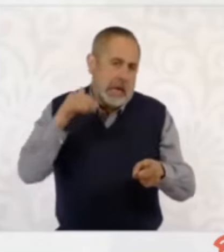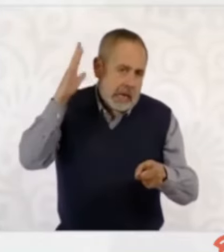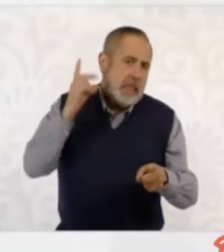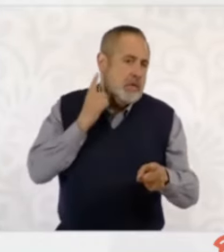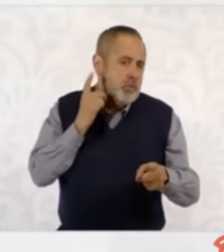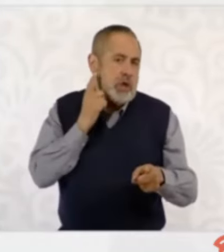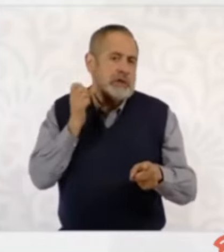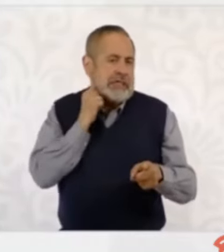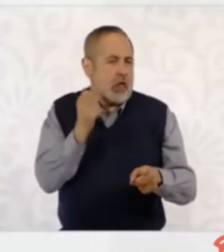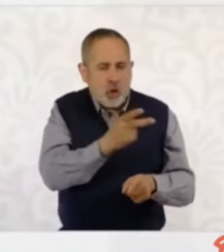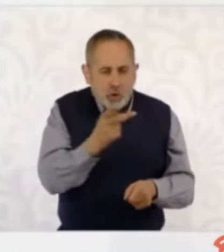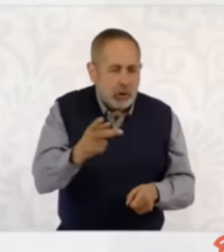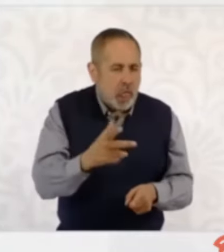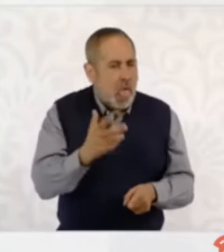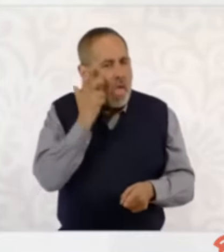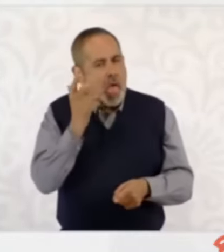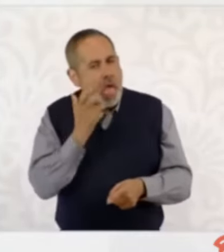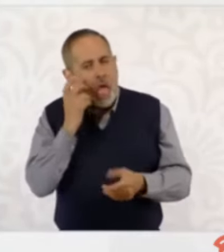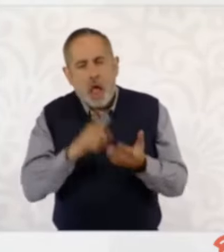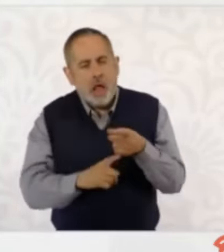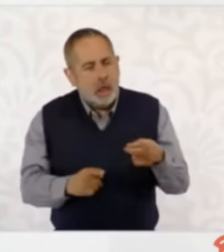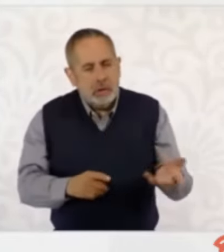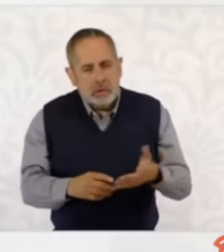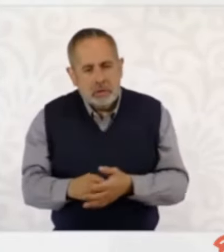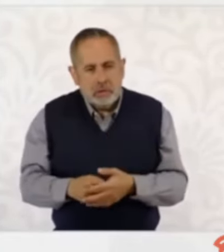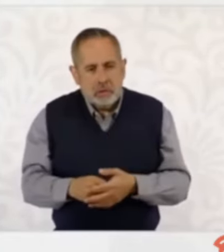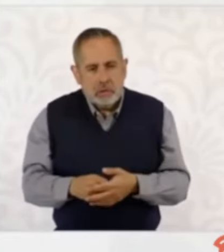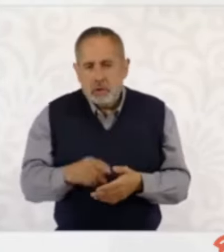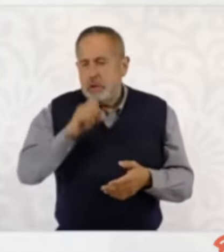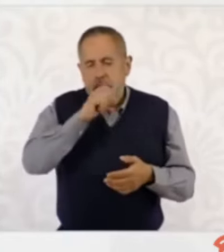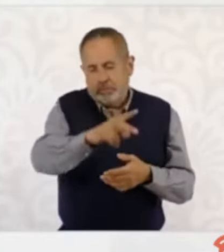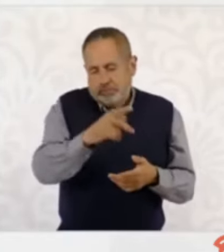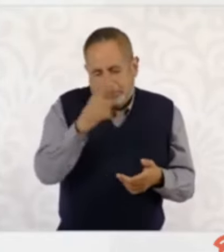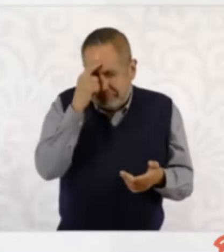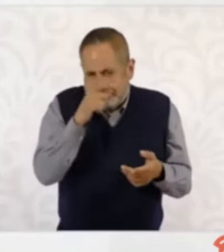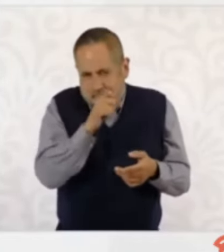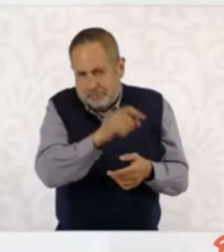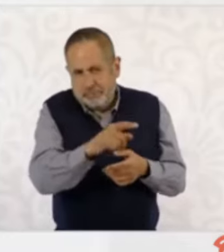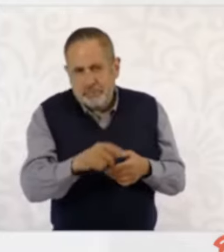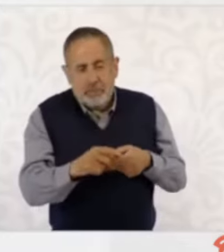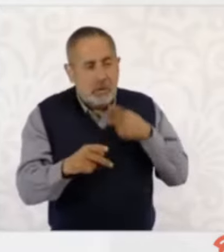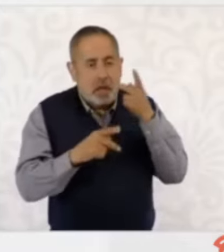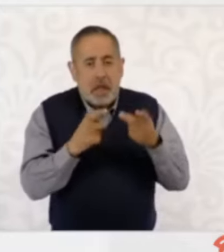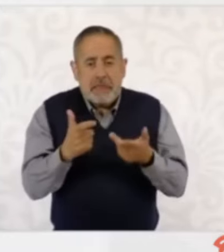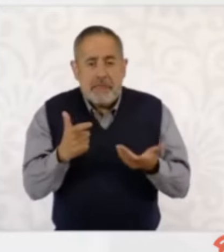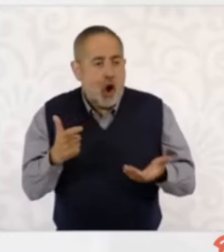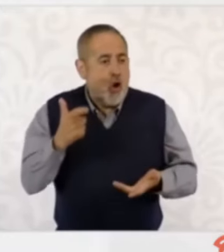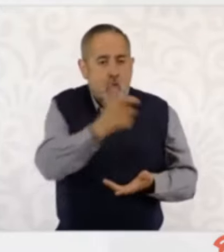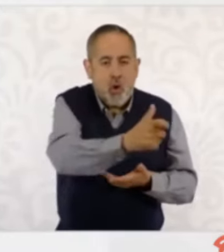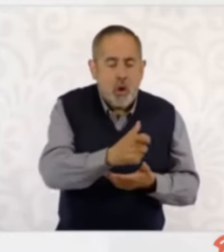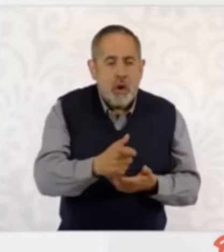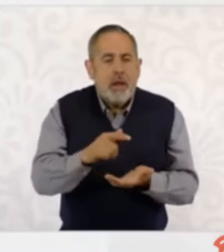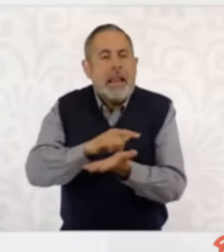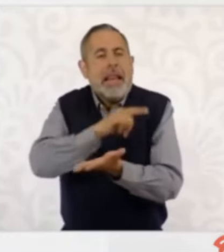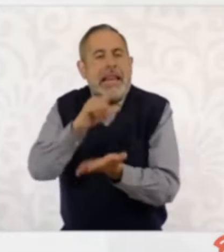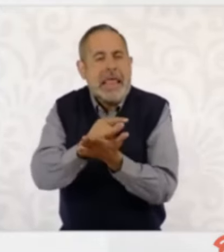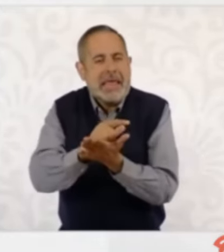y senadores. Y el escándalo, por supuesto, de el dinero que les dieron con la